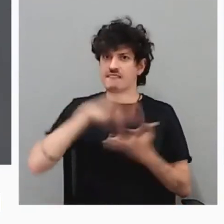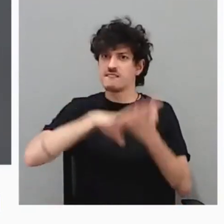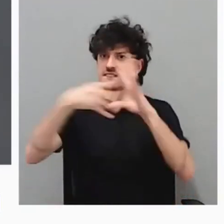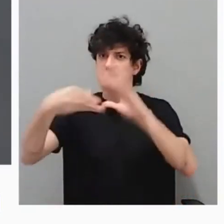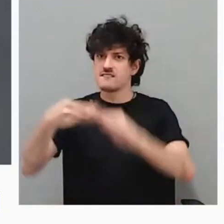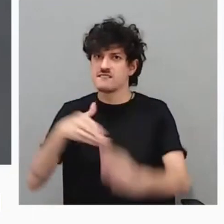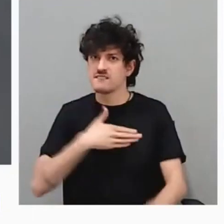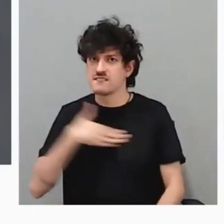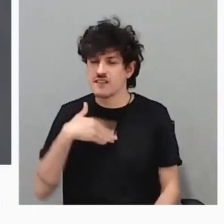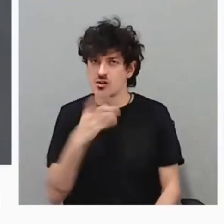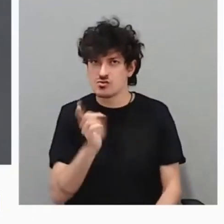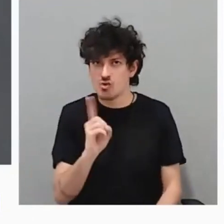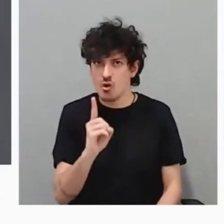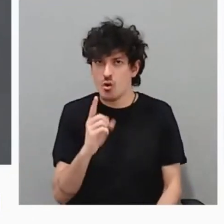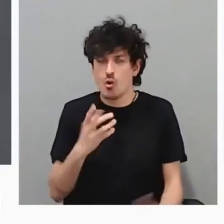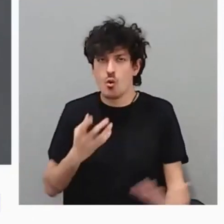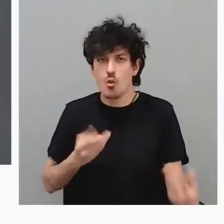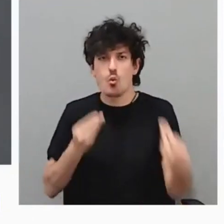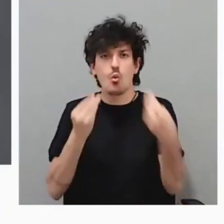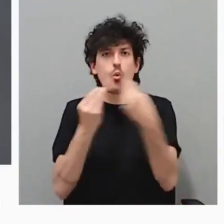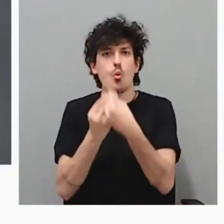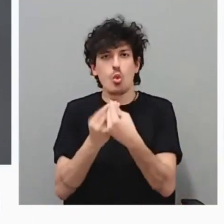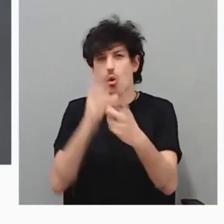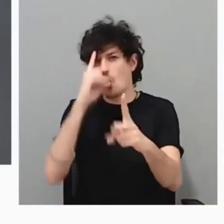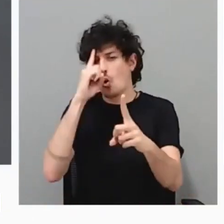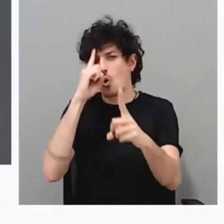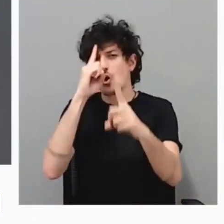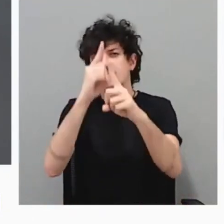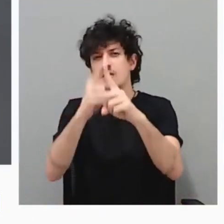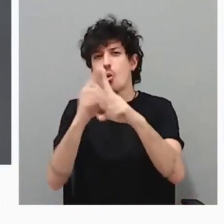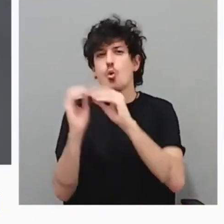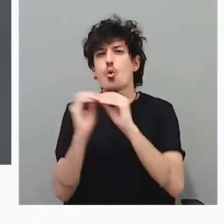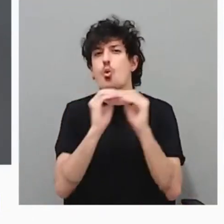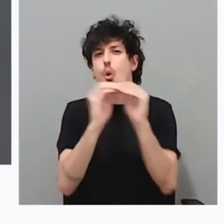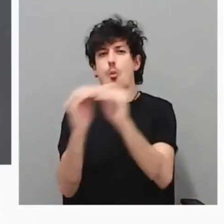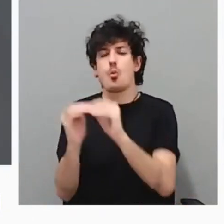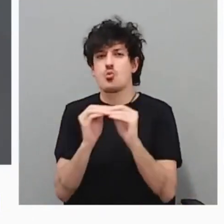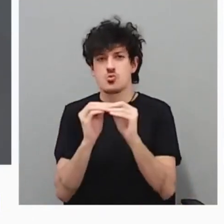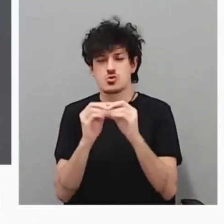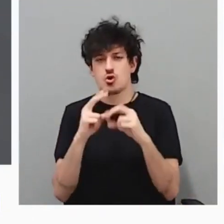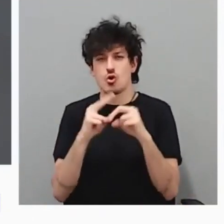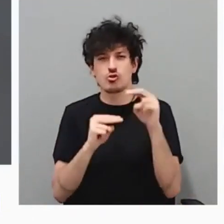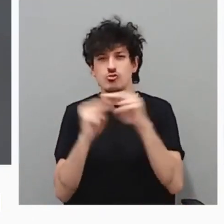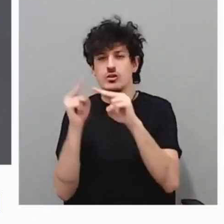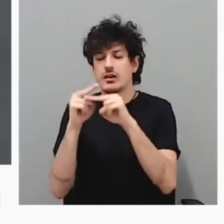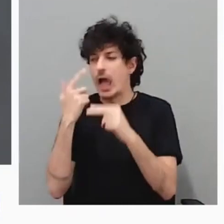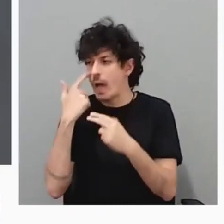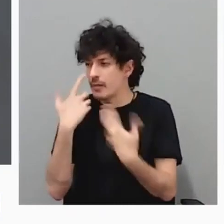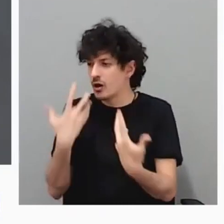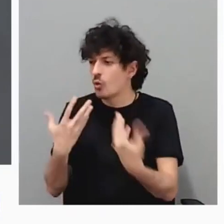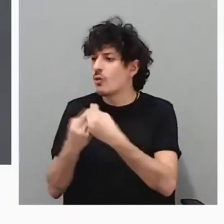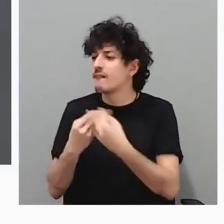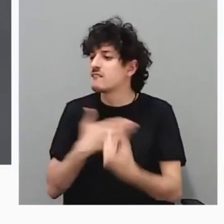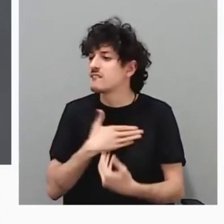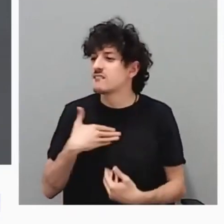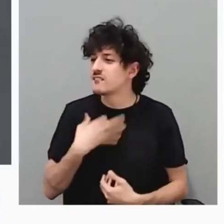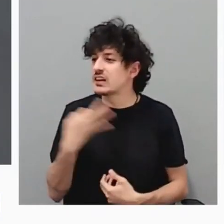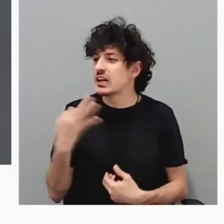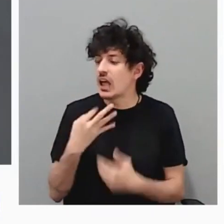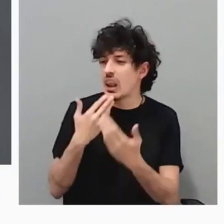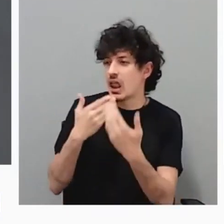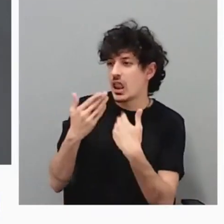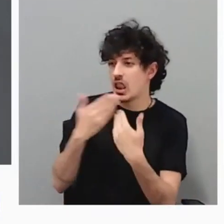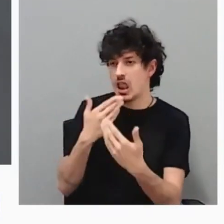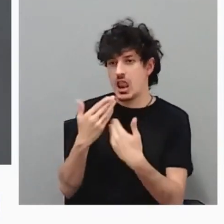a construir con un fin común, con una visión, con una misión, qué queremos hacer juntos, ¿no? Y en ese sentido hemos tenido la